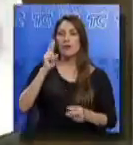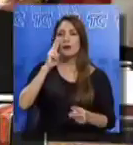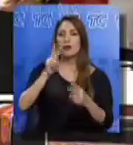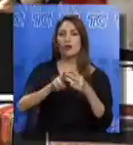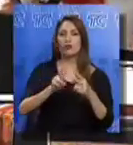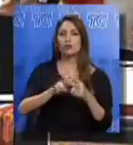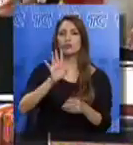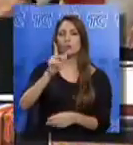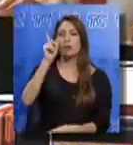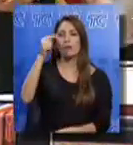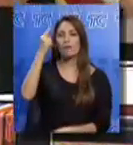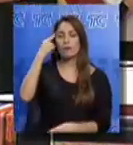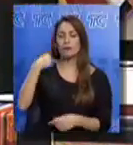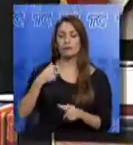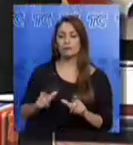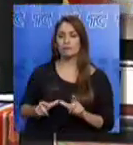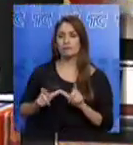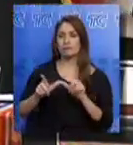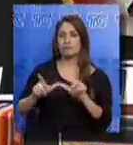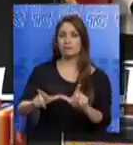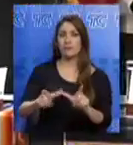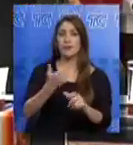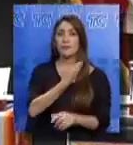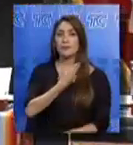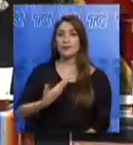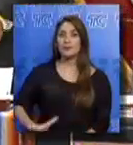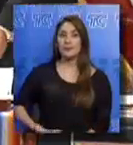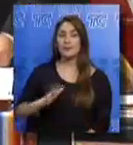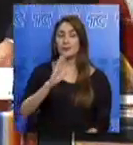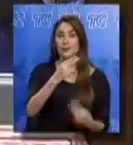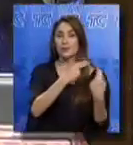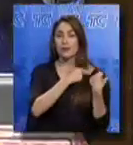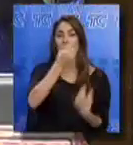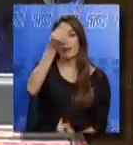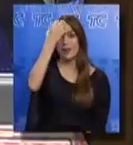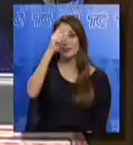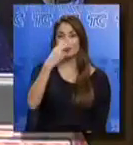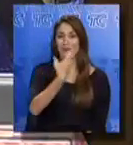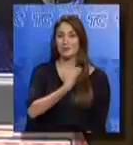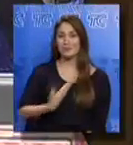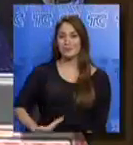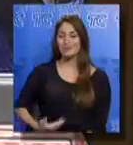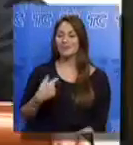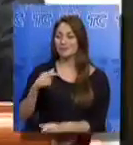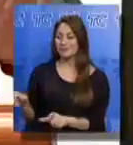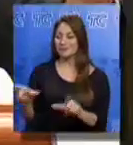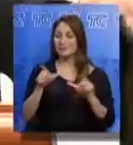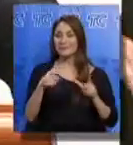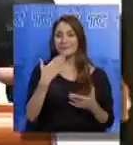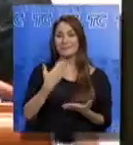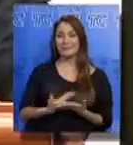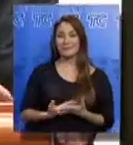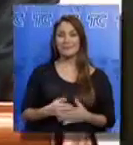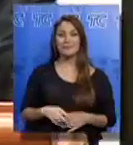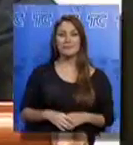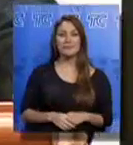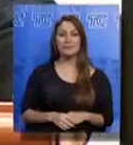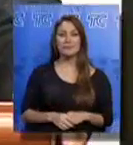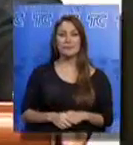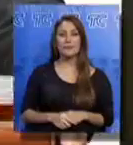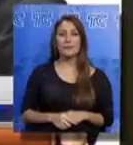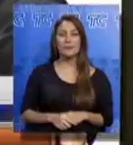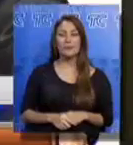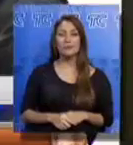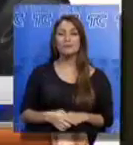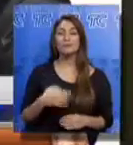reconocimiento al gobierno ecuatoriano. El presidente encargado, Jorge Glass, recibió la distinción. Será muy fácil dejar de comprar las